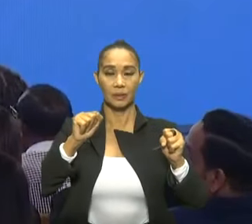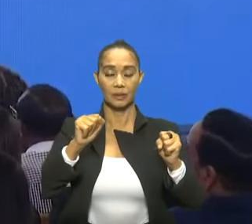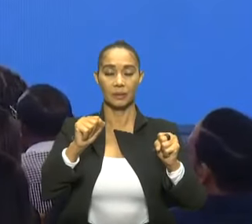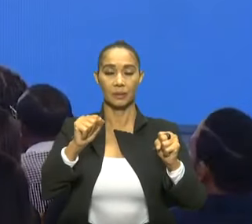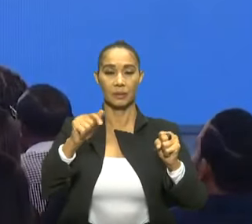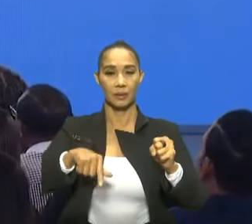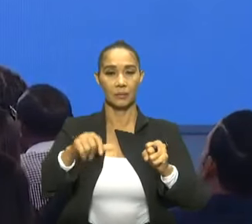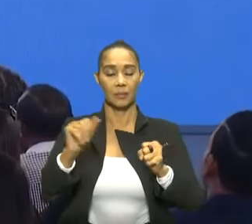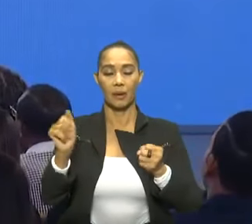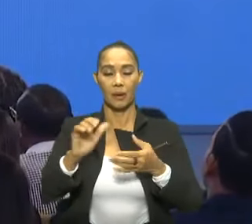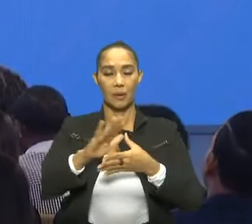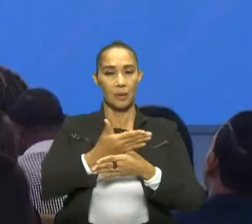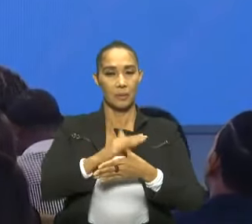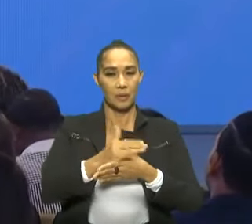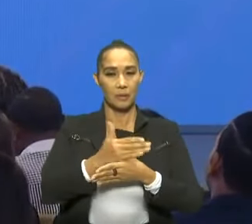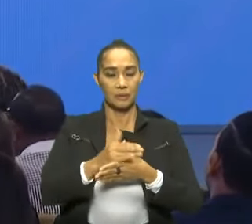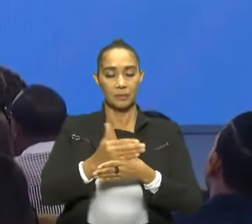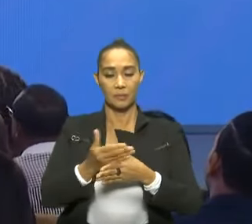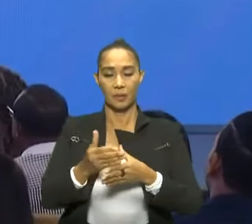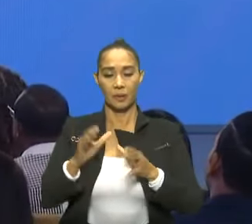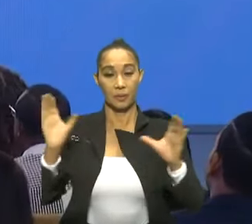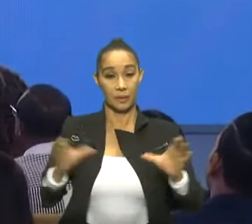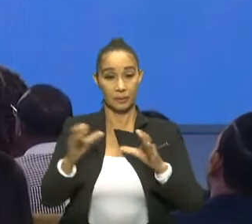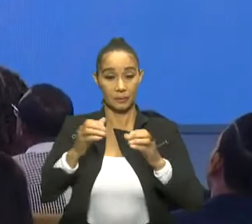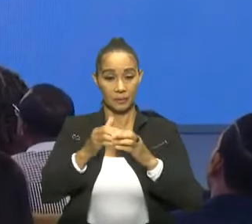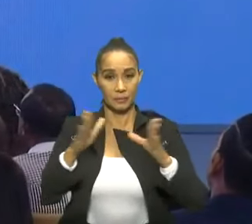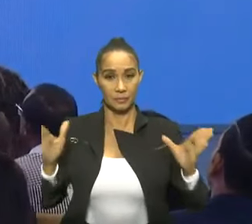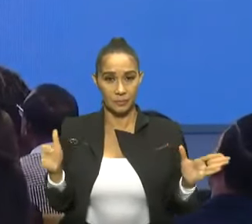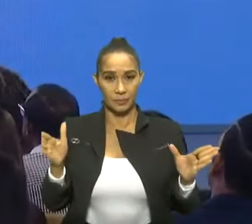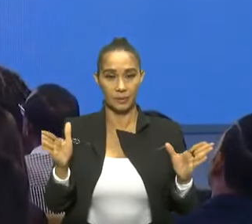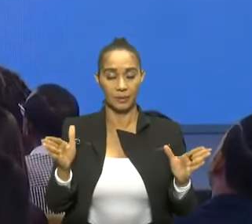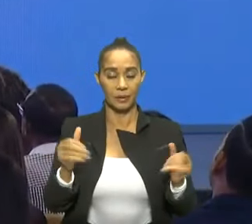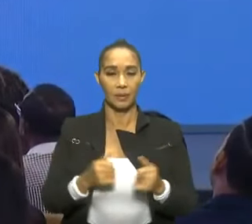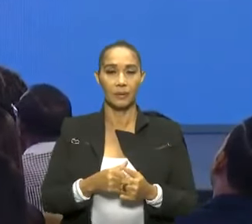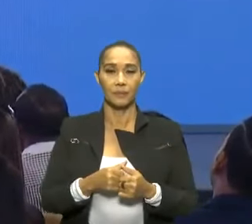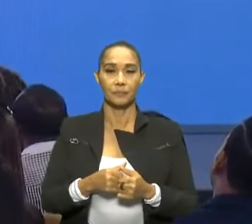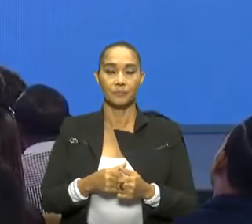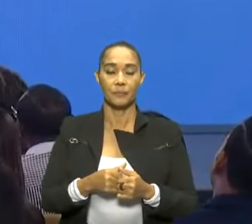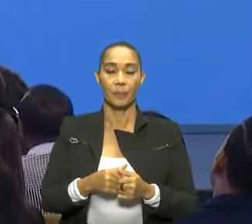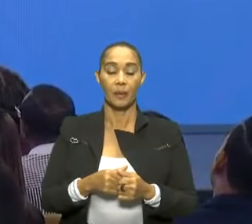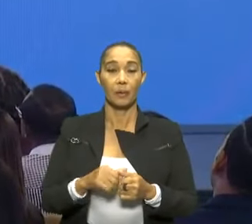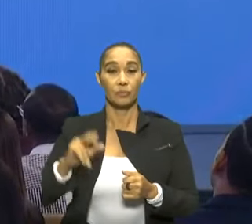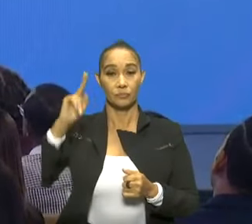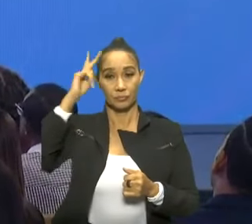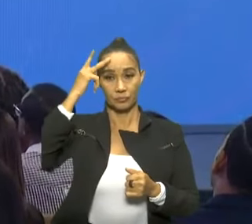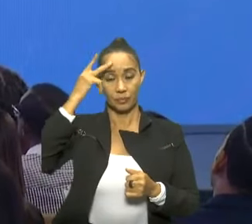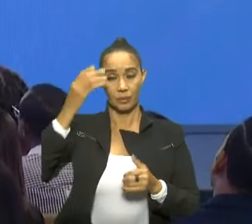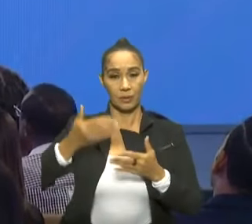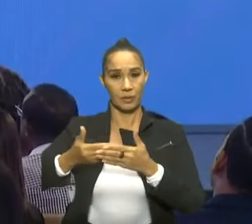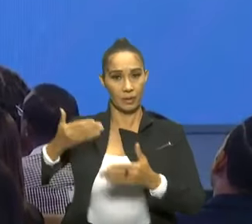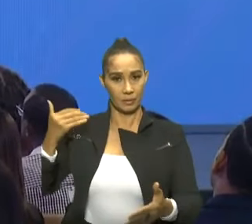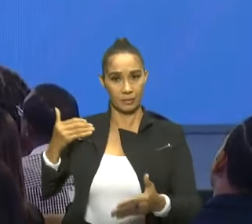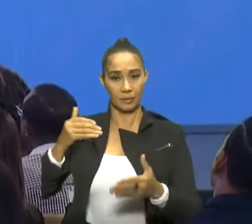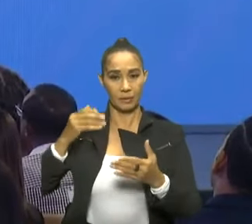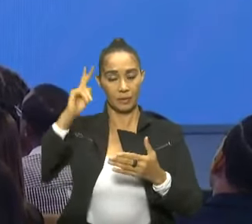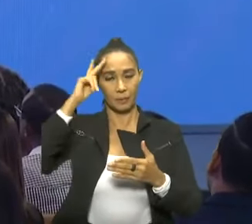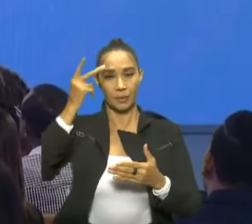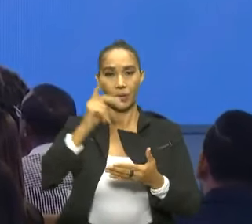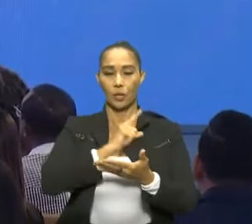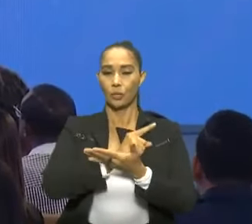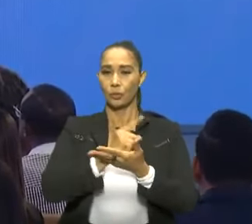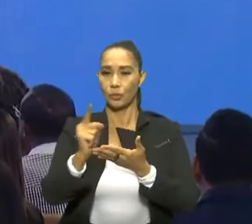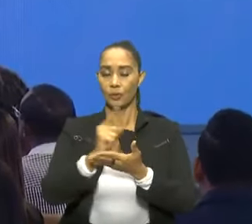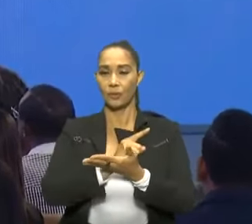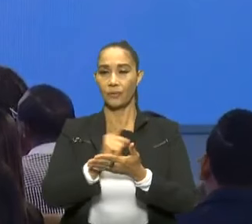ejercicio participado en eventos públicos. De hecho, fuera incluso de la política, como ustedes lo saben, todos los fines de